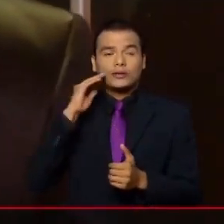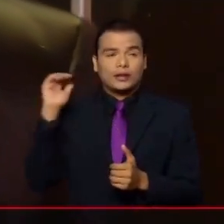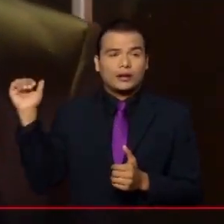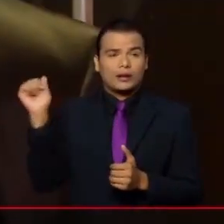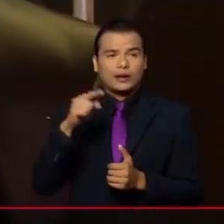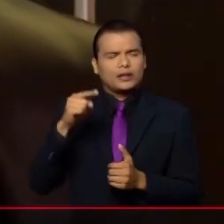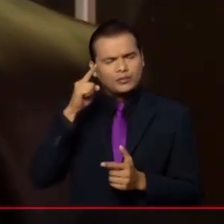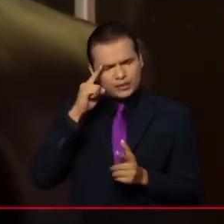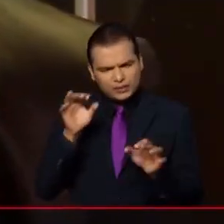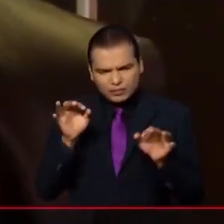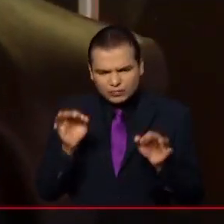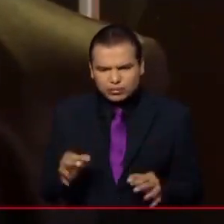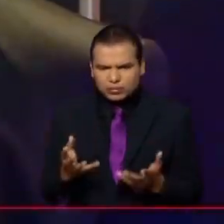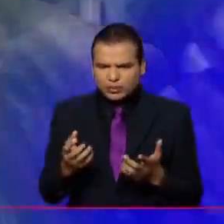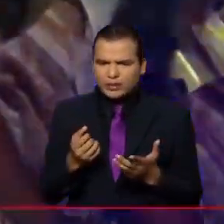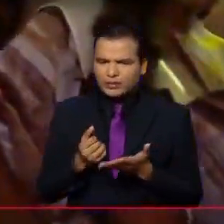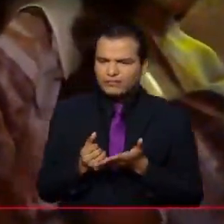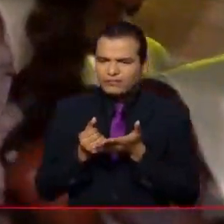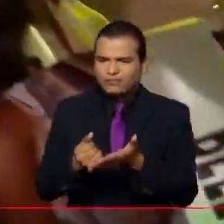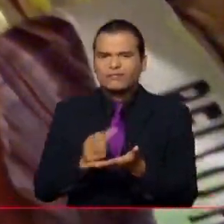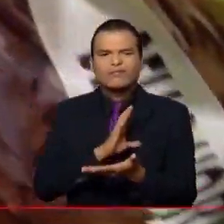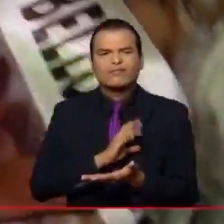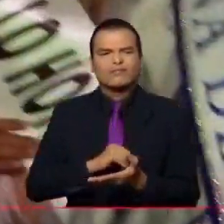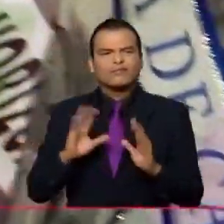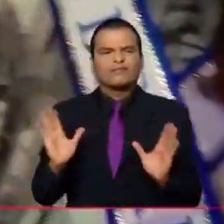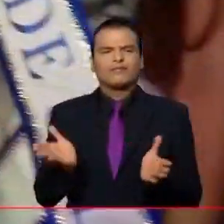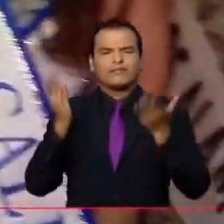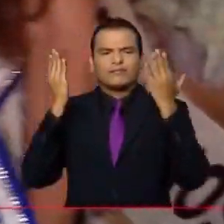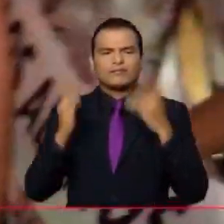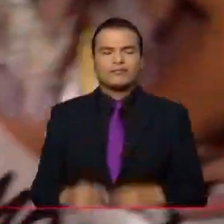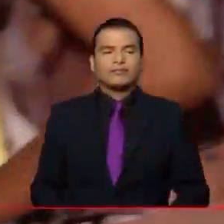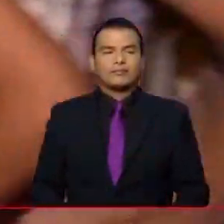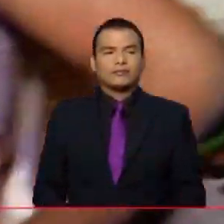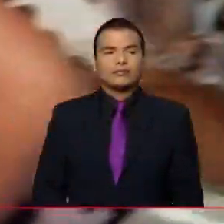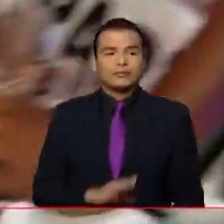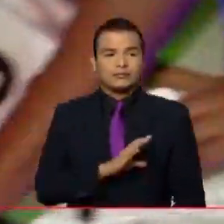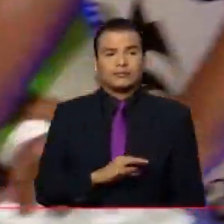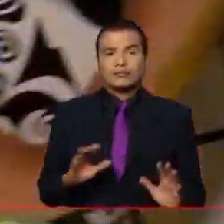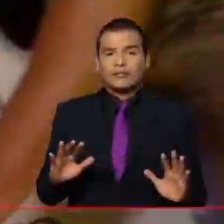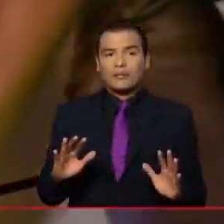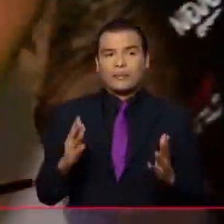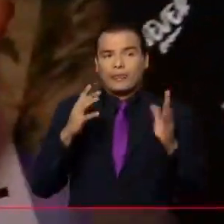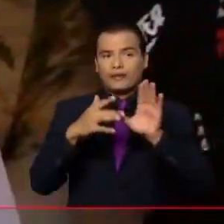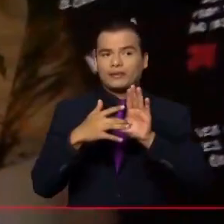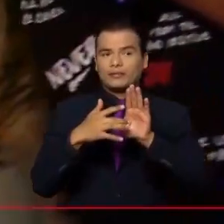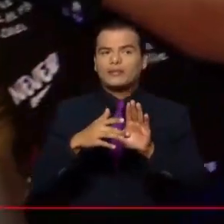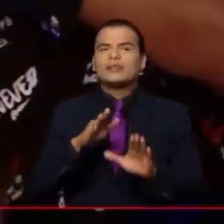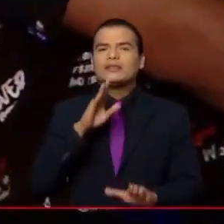tenían la convicción de trabajar por nuestra ciudad. Durante la Feria de Cali se dará a